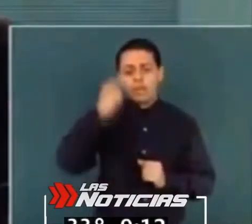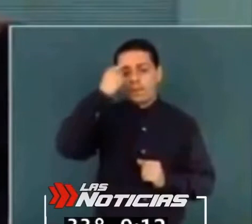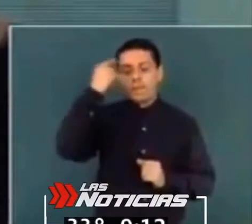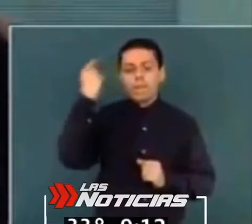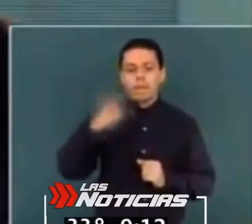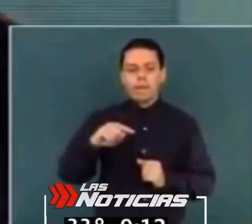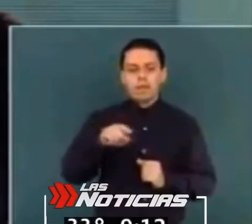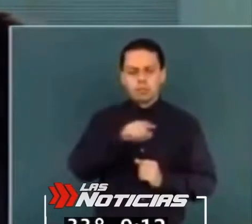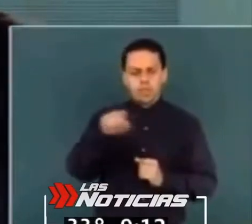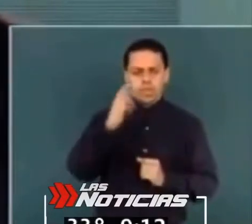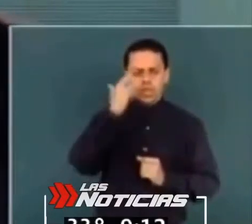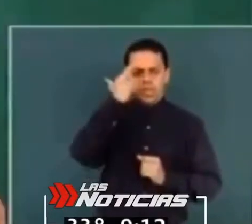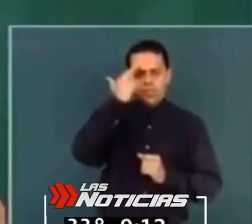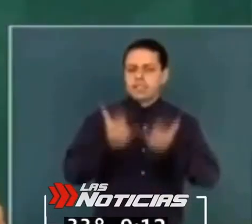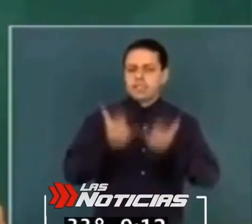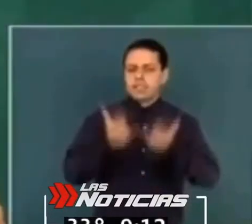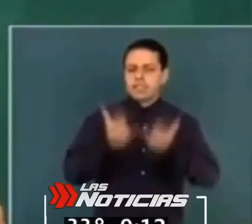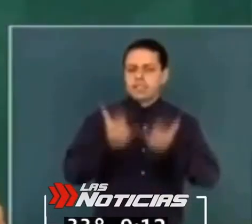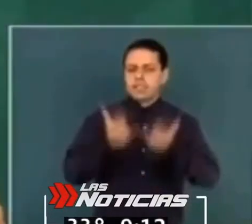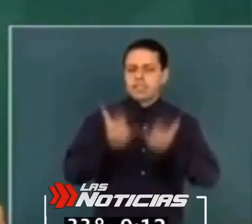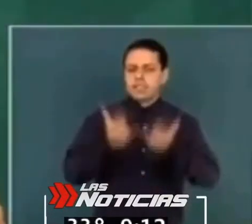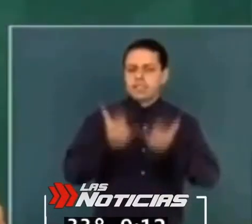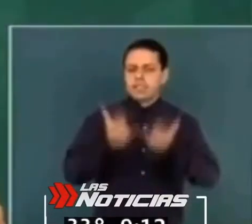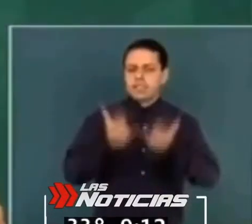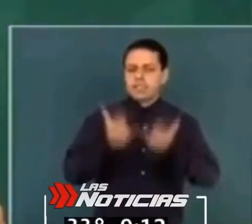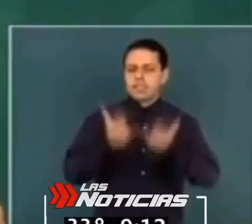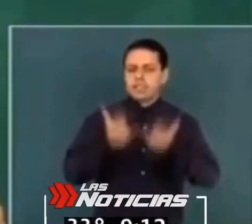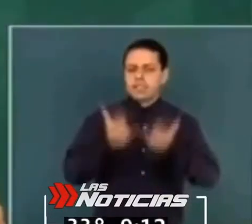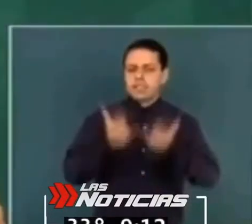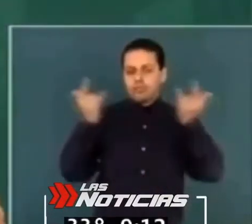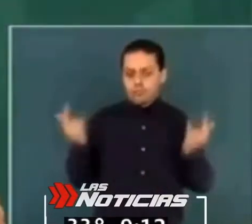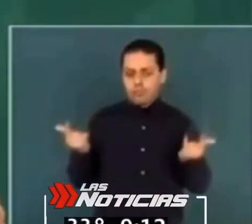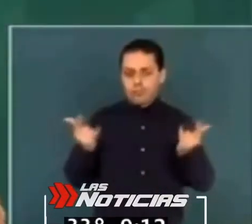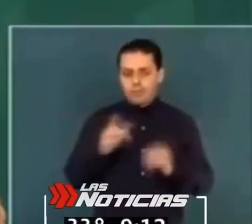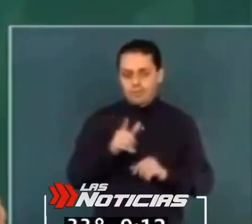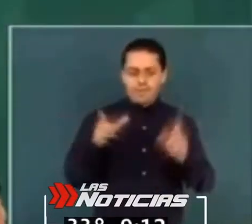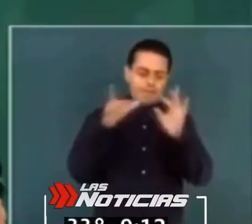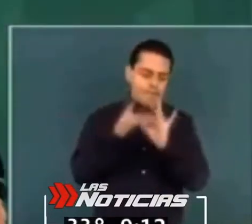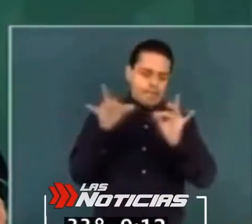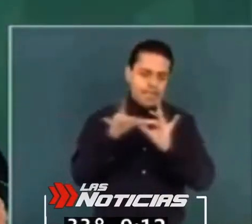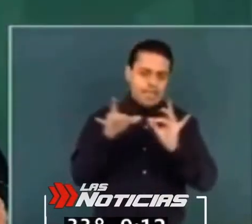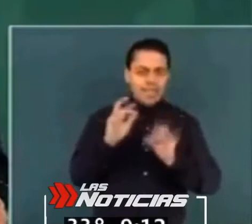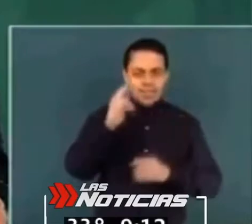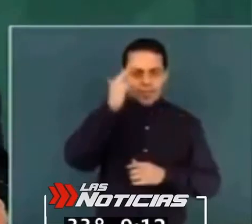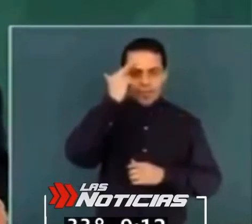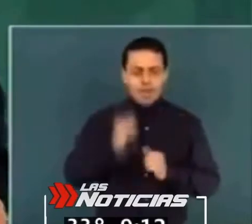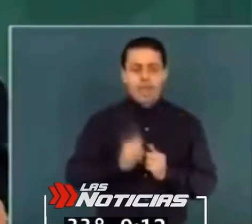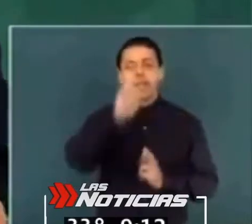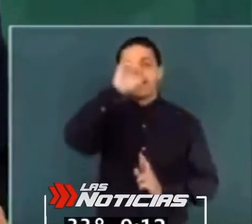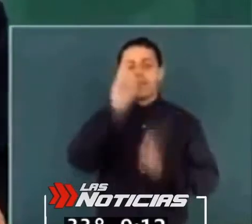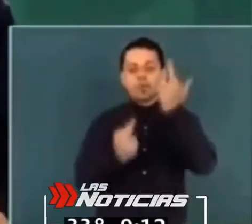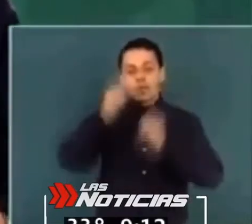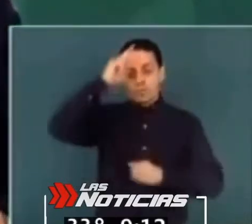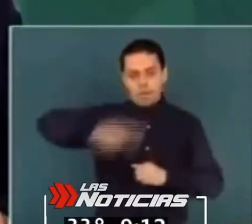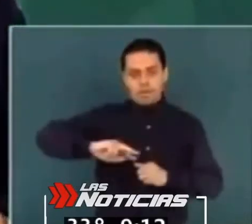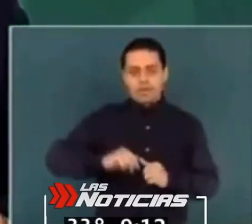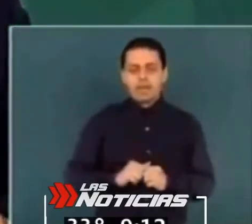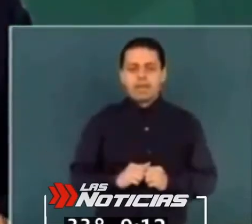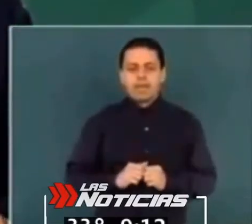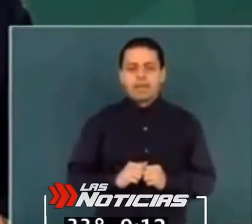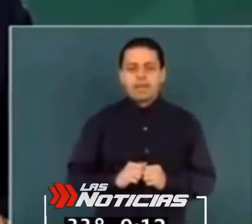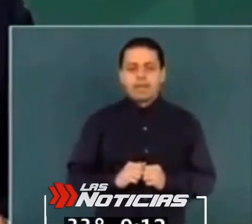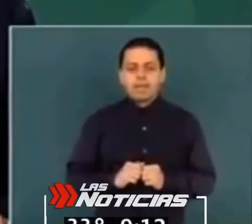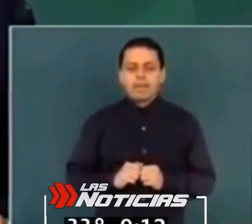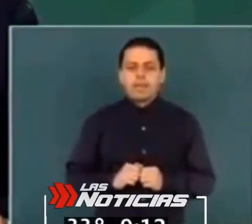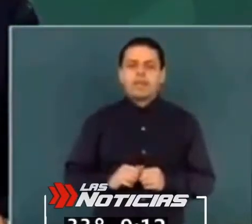refrescar la memoria y hacer historia. La Revolución Mexicana